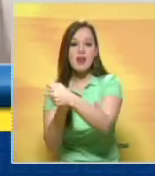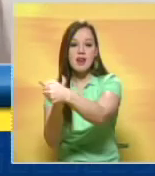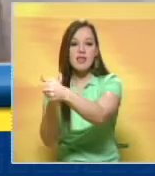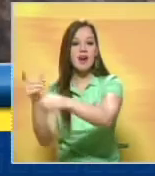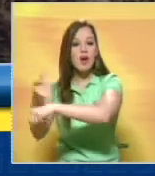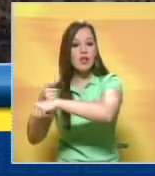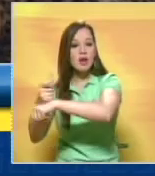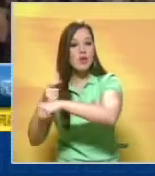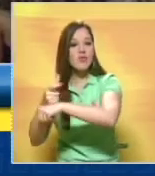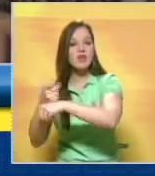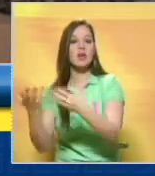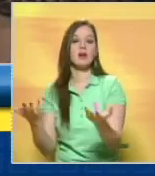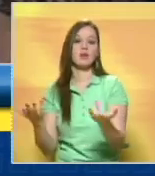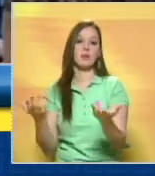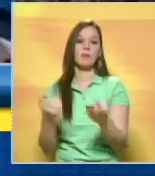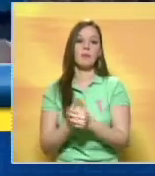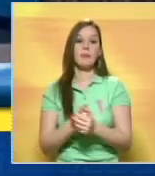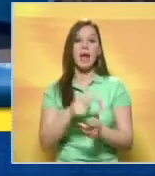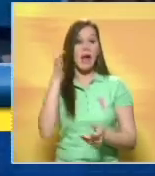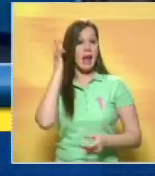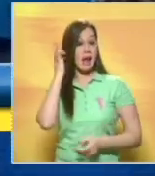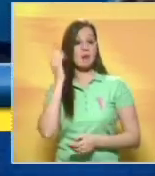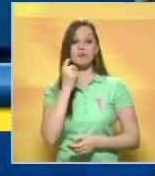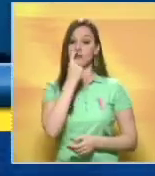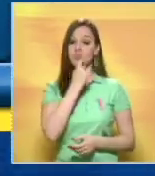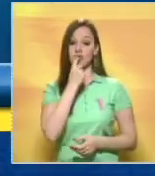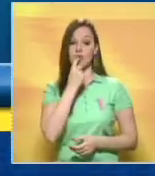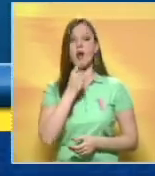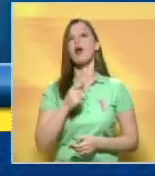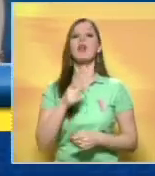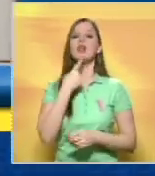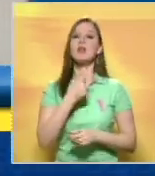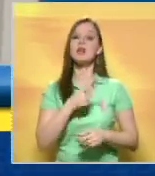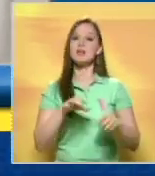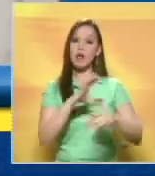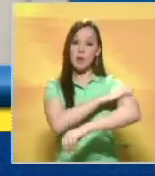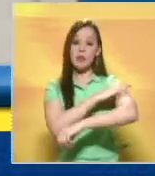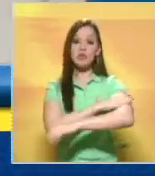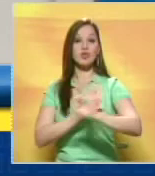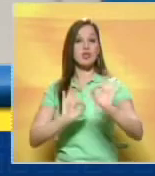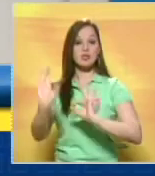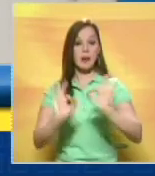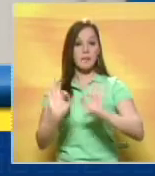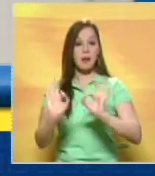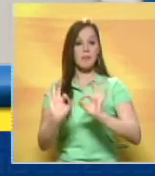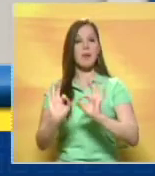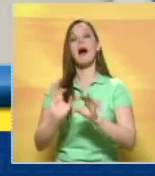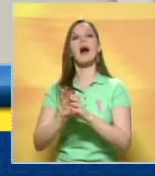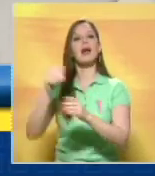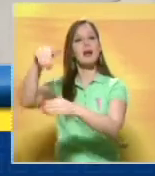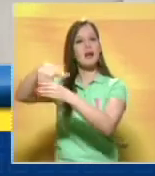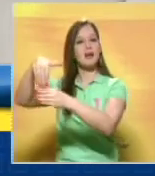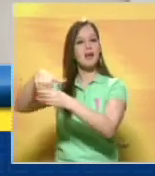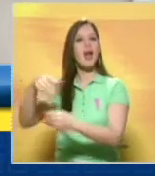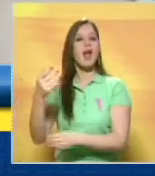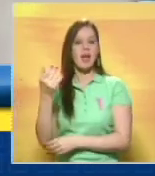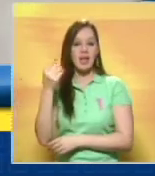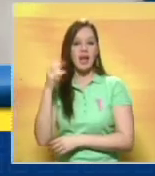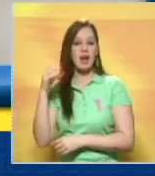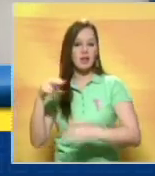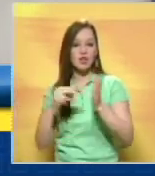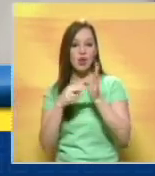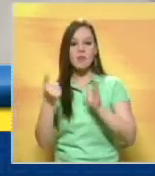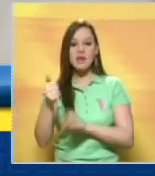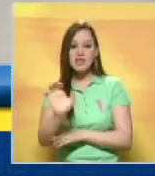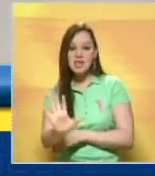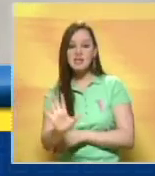de Venezuela. Solórzano informó que la Mesa de la Unidad Democrática se prepara para los próximos comicios a realizarse en el 2015. Dejó claro que el espíritu